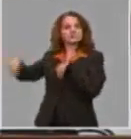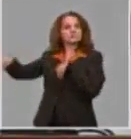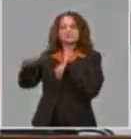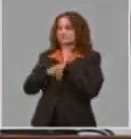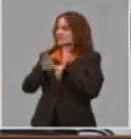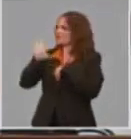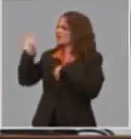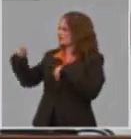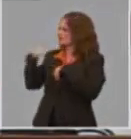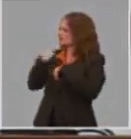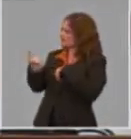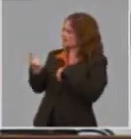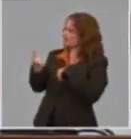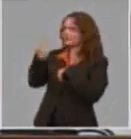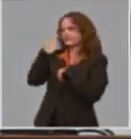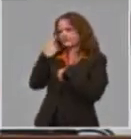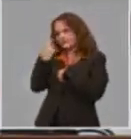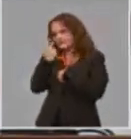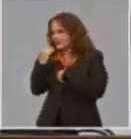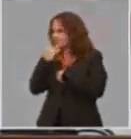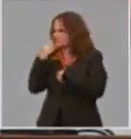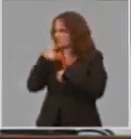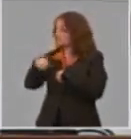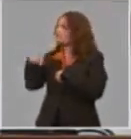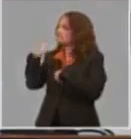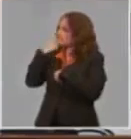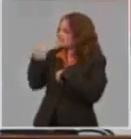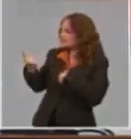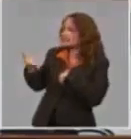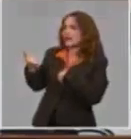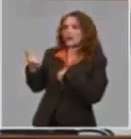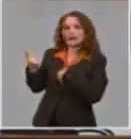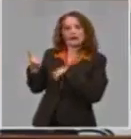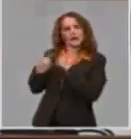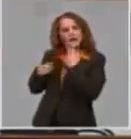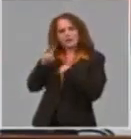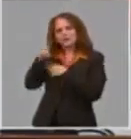cuando se les llama la atención o cuando se va a actuar contra ellas